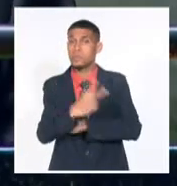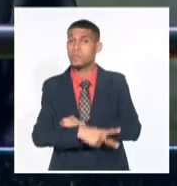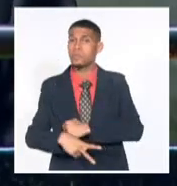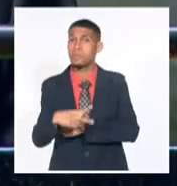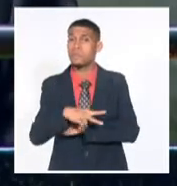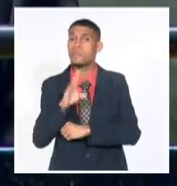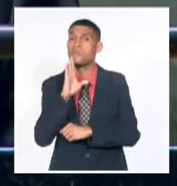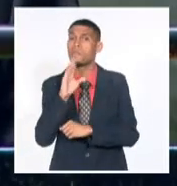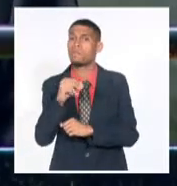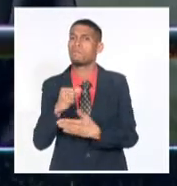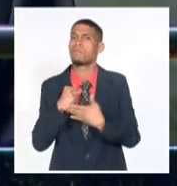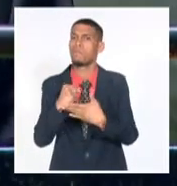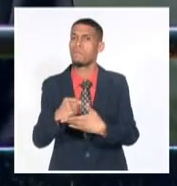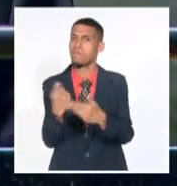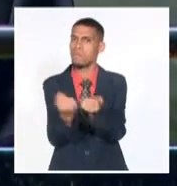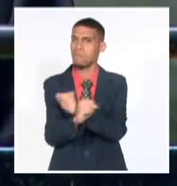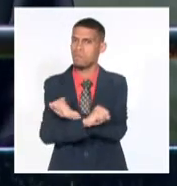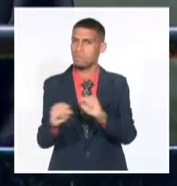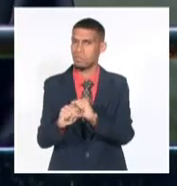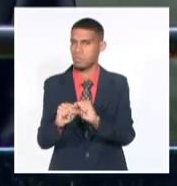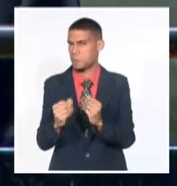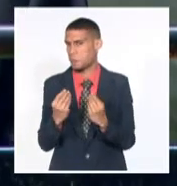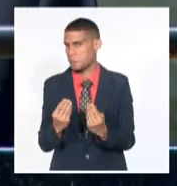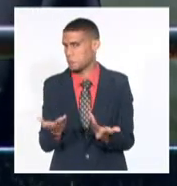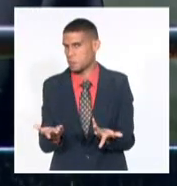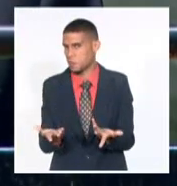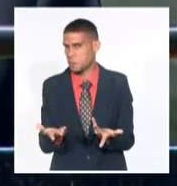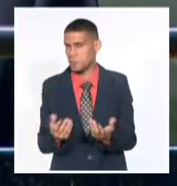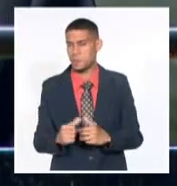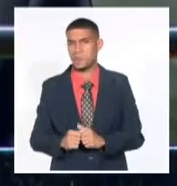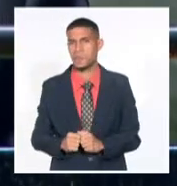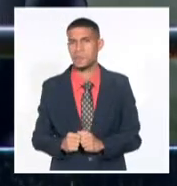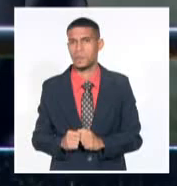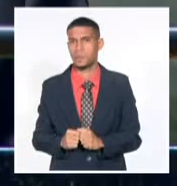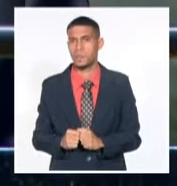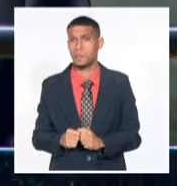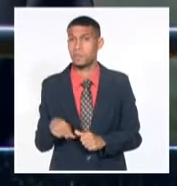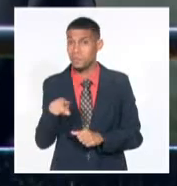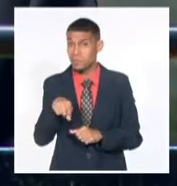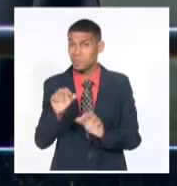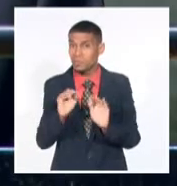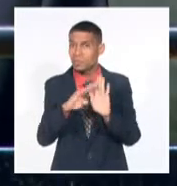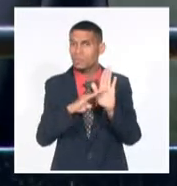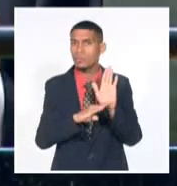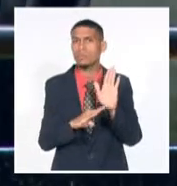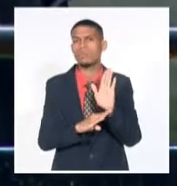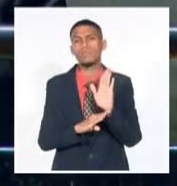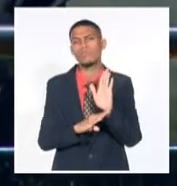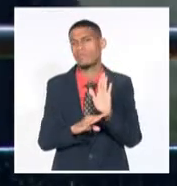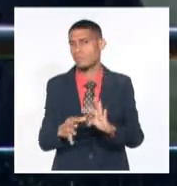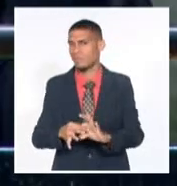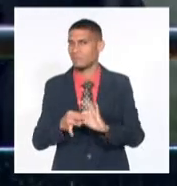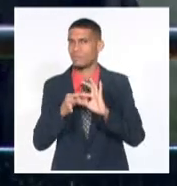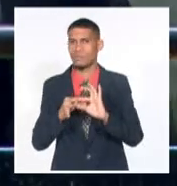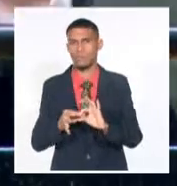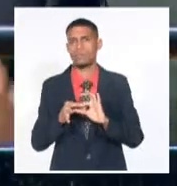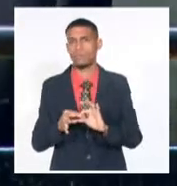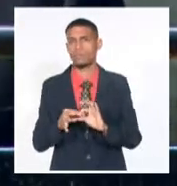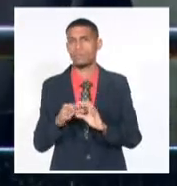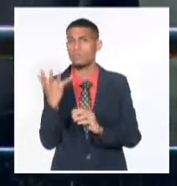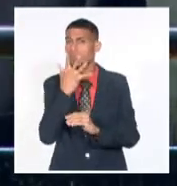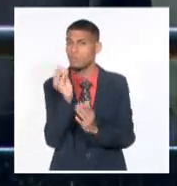supuestamente patrocinadores del terrorismo. Fue una medida letal impuesta por